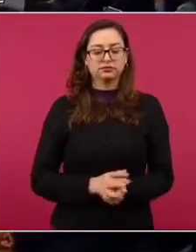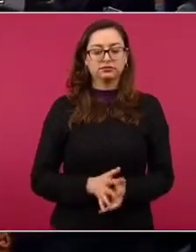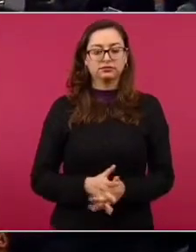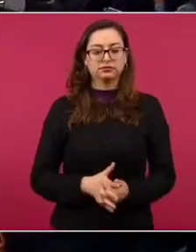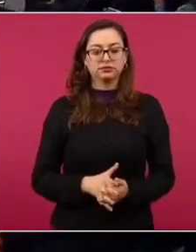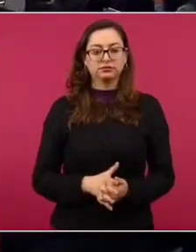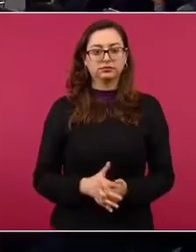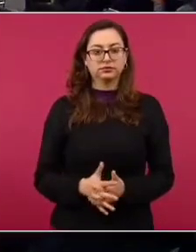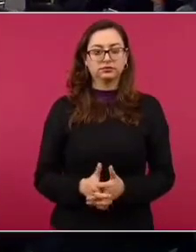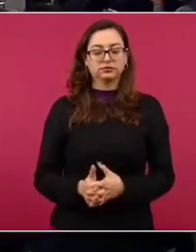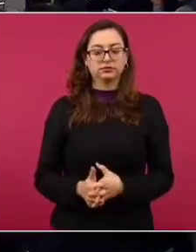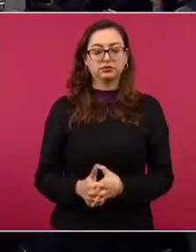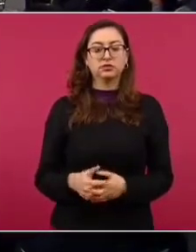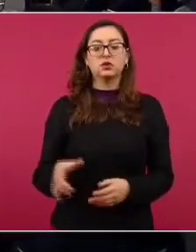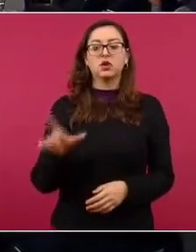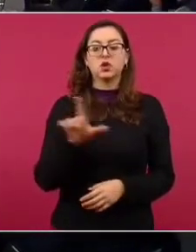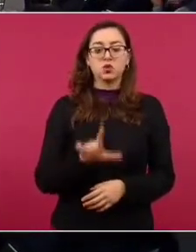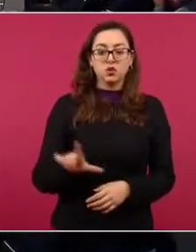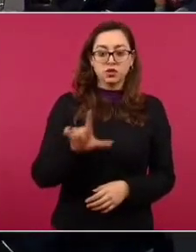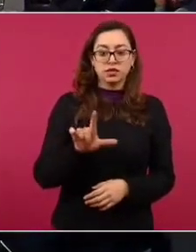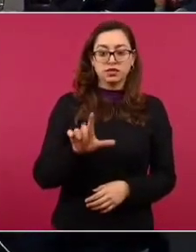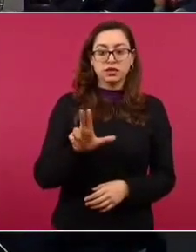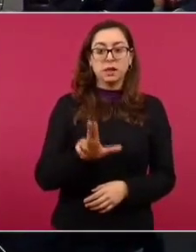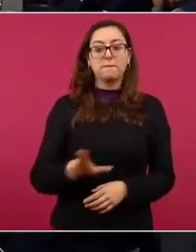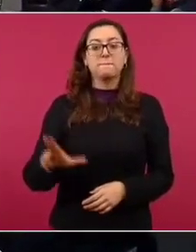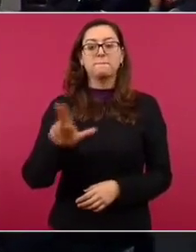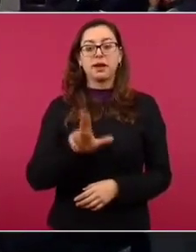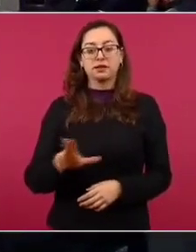Entonces, es lunes y martes.